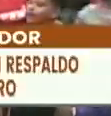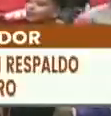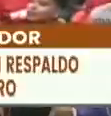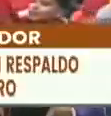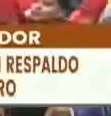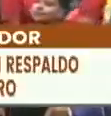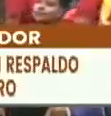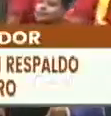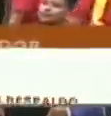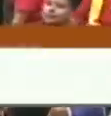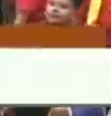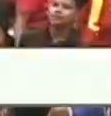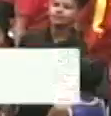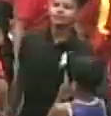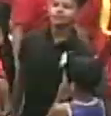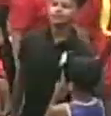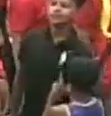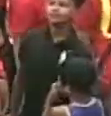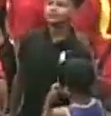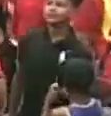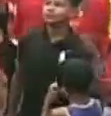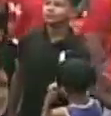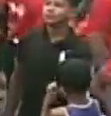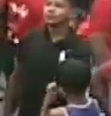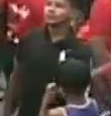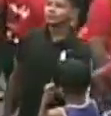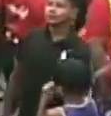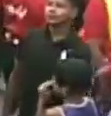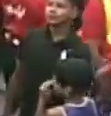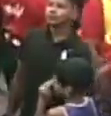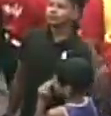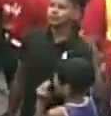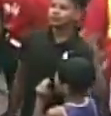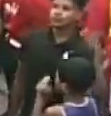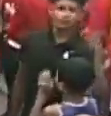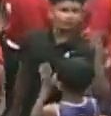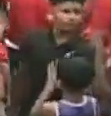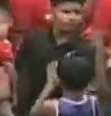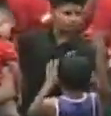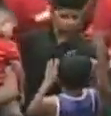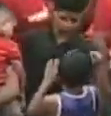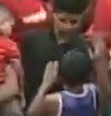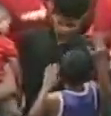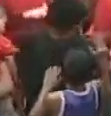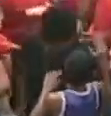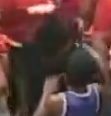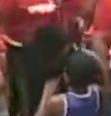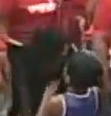estas imágenes que manejamos desde el sector El Bambú, en la emblemática parroquia Caricuao,